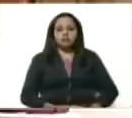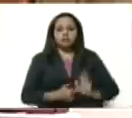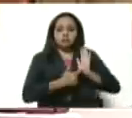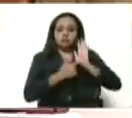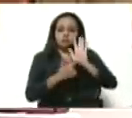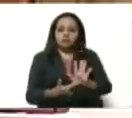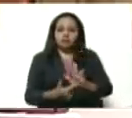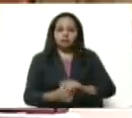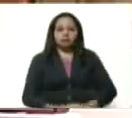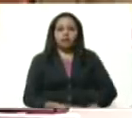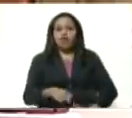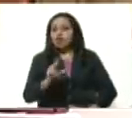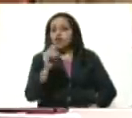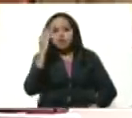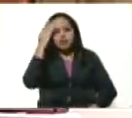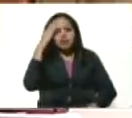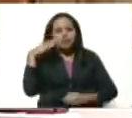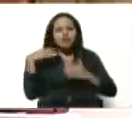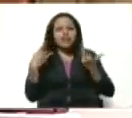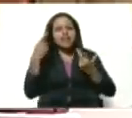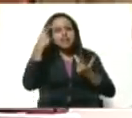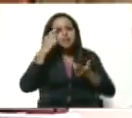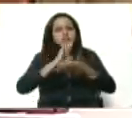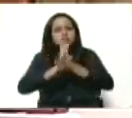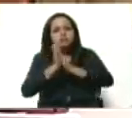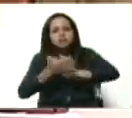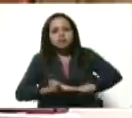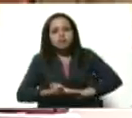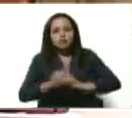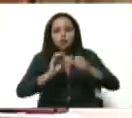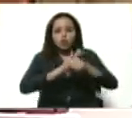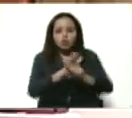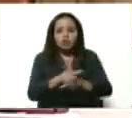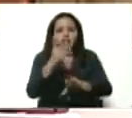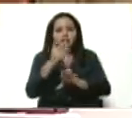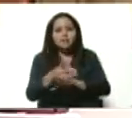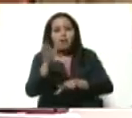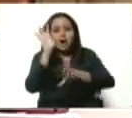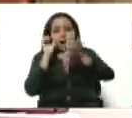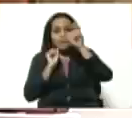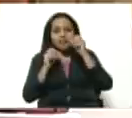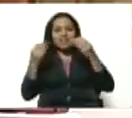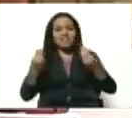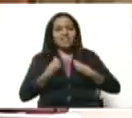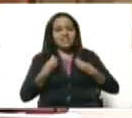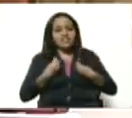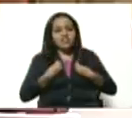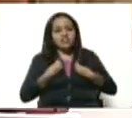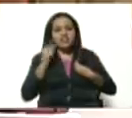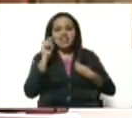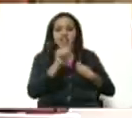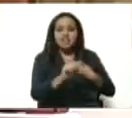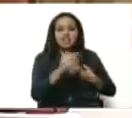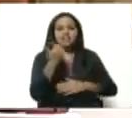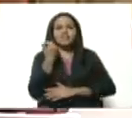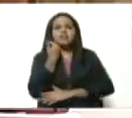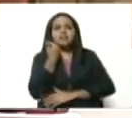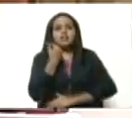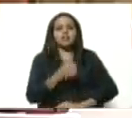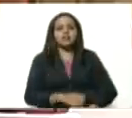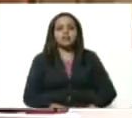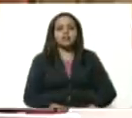y no sabemos cuándo va a desaparecer tenemos que aprender a vivir con esta enfermedad